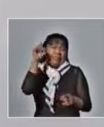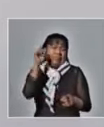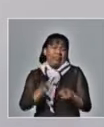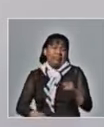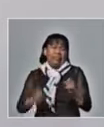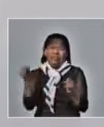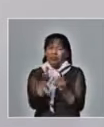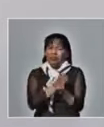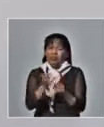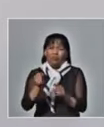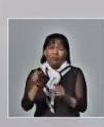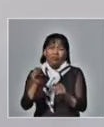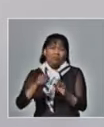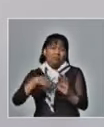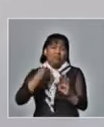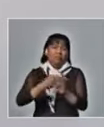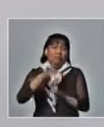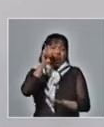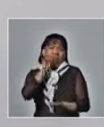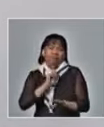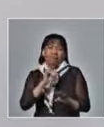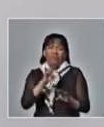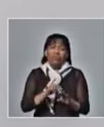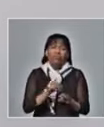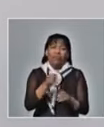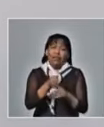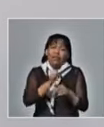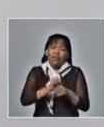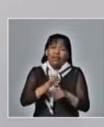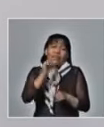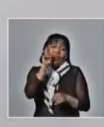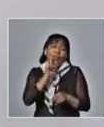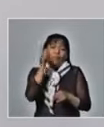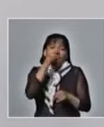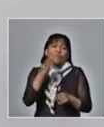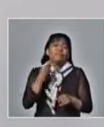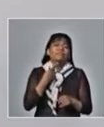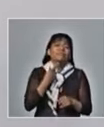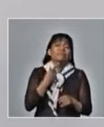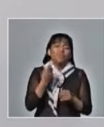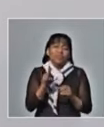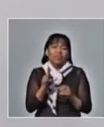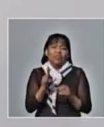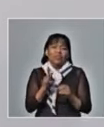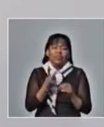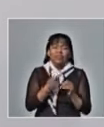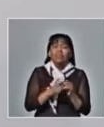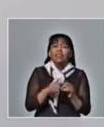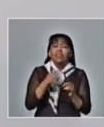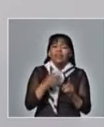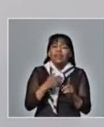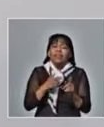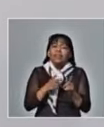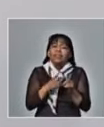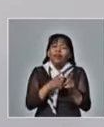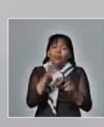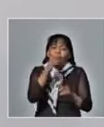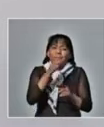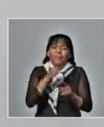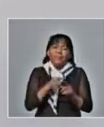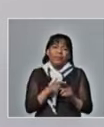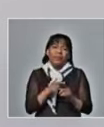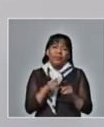gobierno contra las mujeres. Crearemos la Secretaría de la Mujer para que las políticas públicas estén orientadas con recursos suficientes